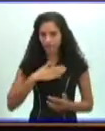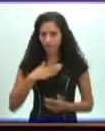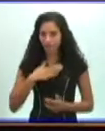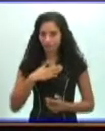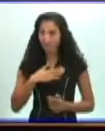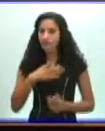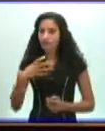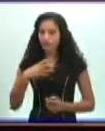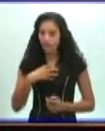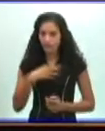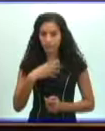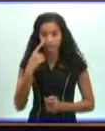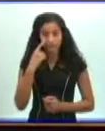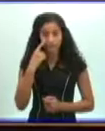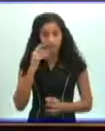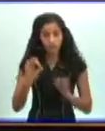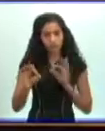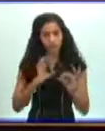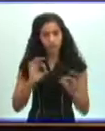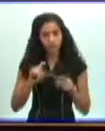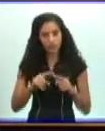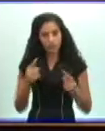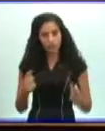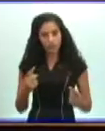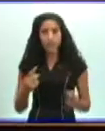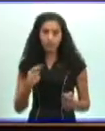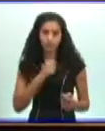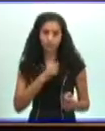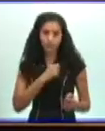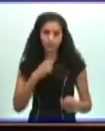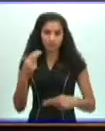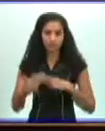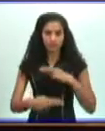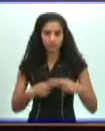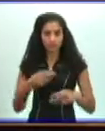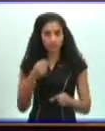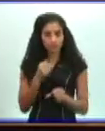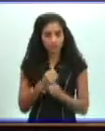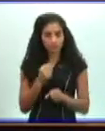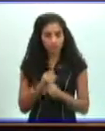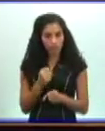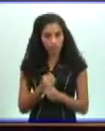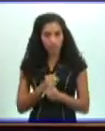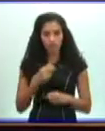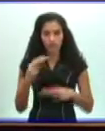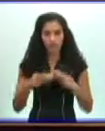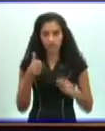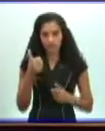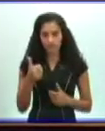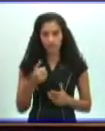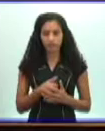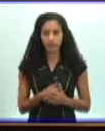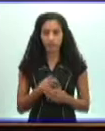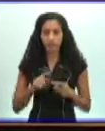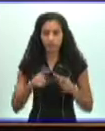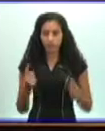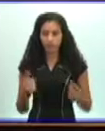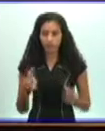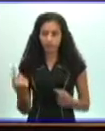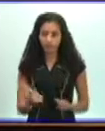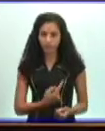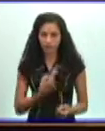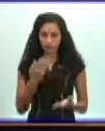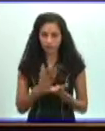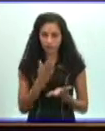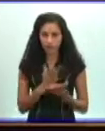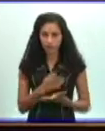nosotros tenemos que tener en cuenta si queremos racionalizar el trabajo a la hora de calcular. Por eso en nuestro encuentro